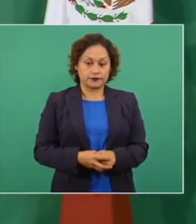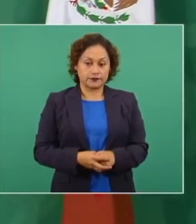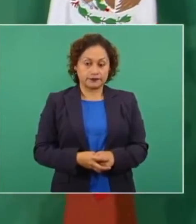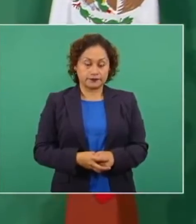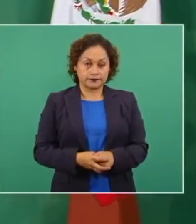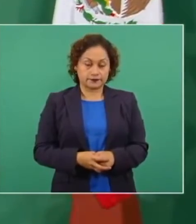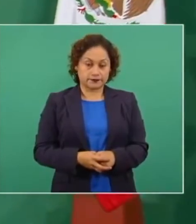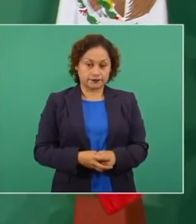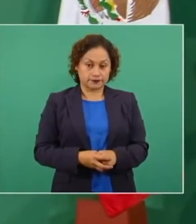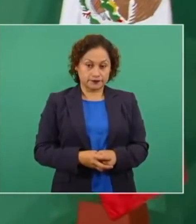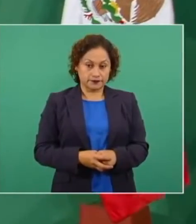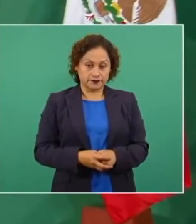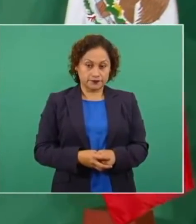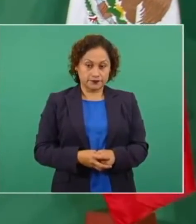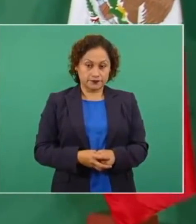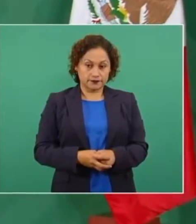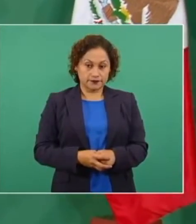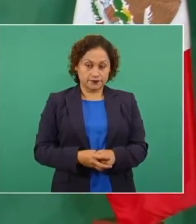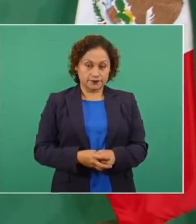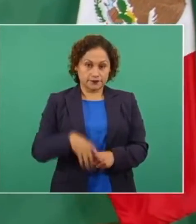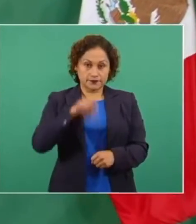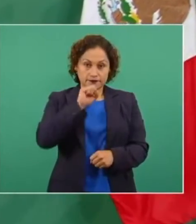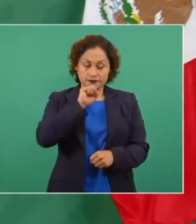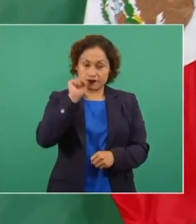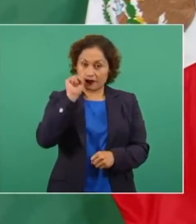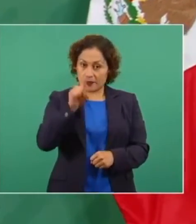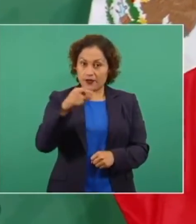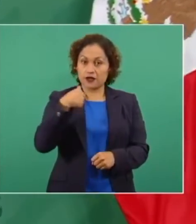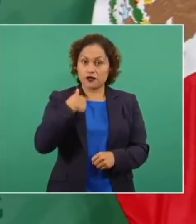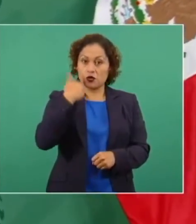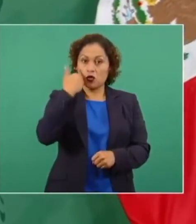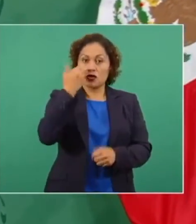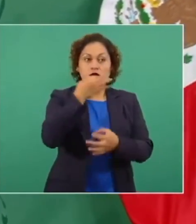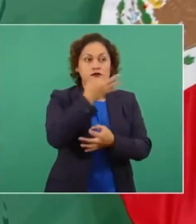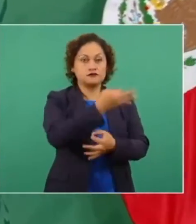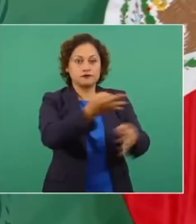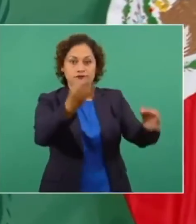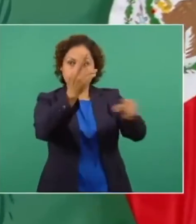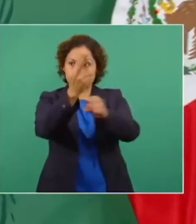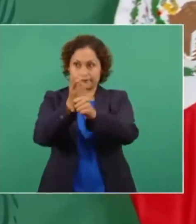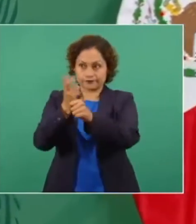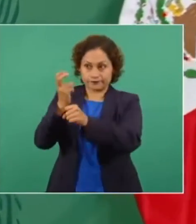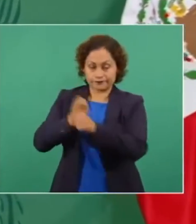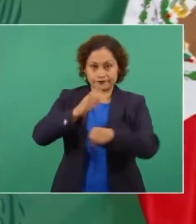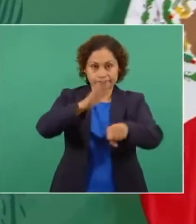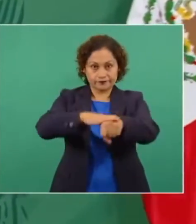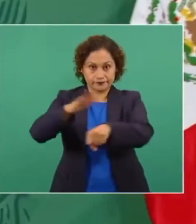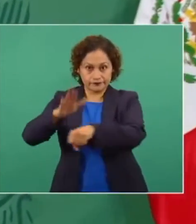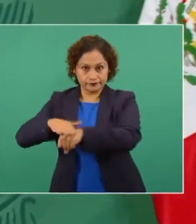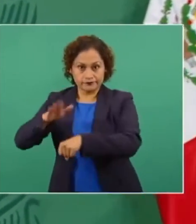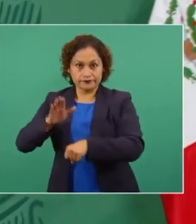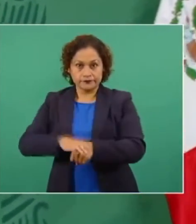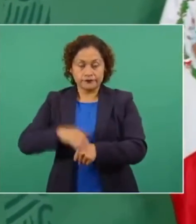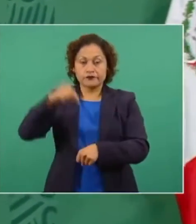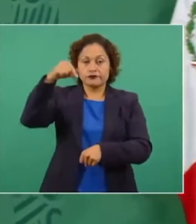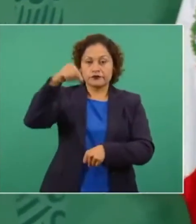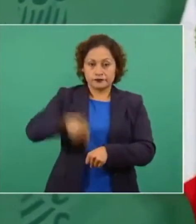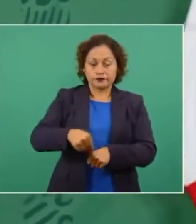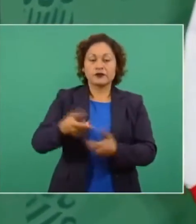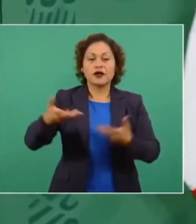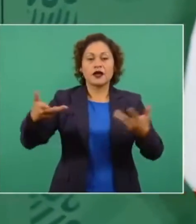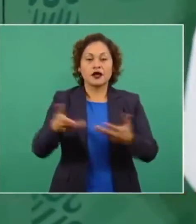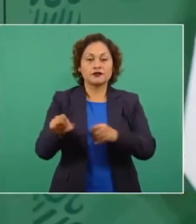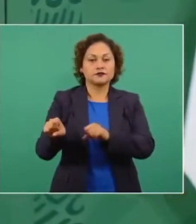También invitar a toda la gente, porque se va a llevar a cabo un simulacro para